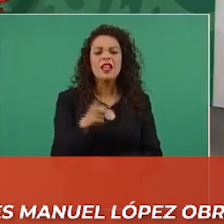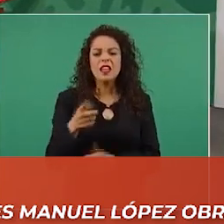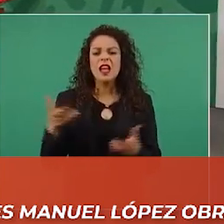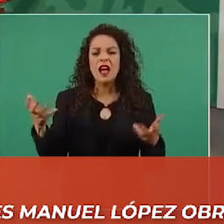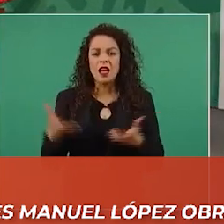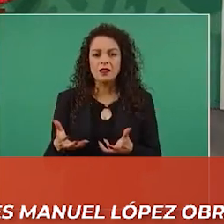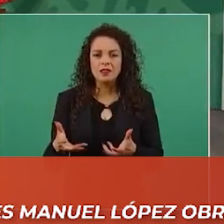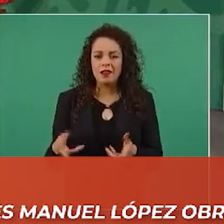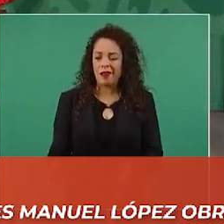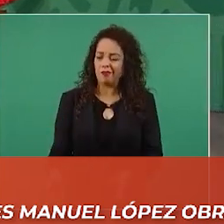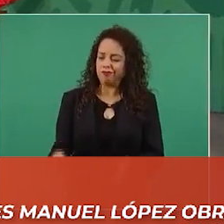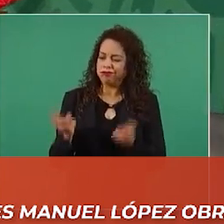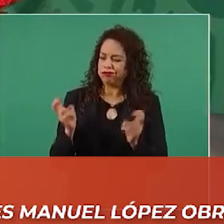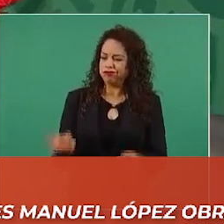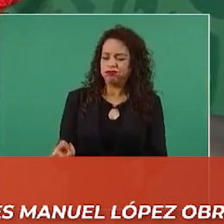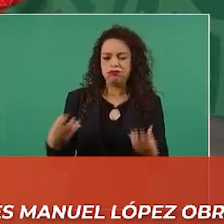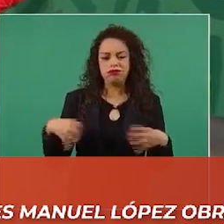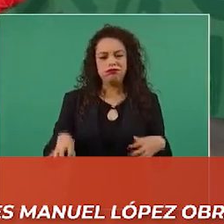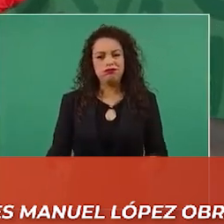y